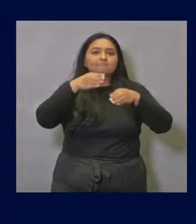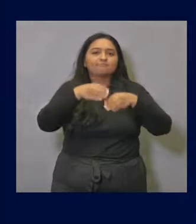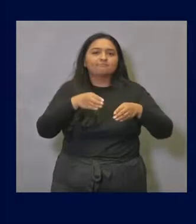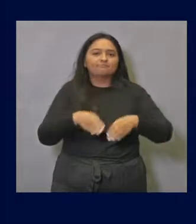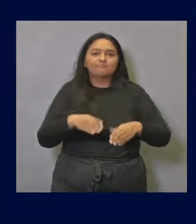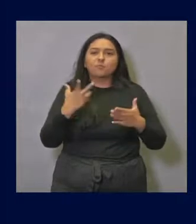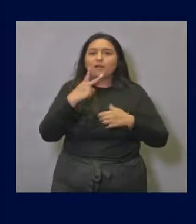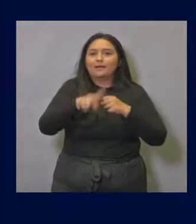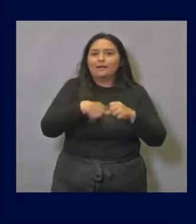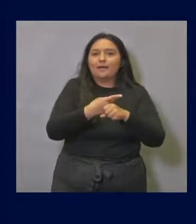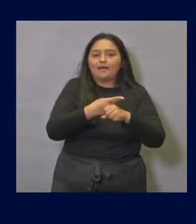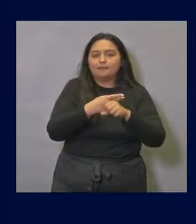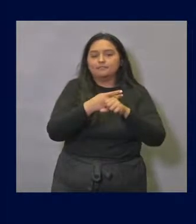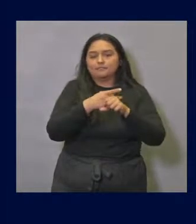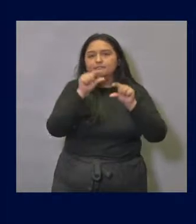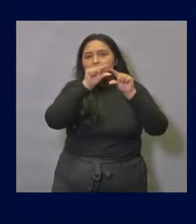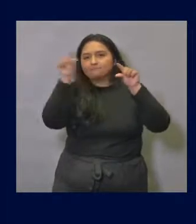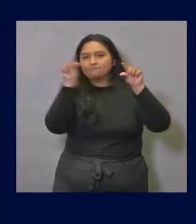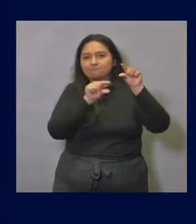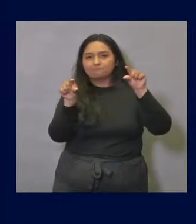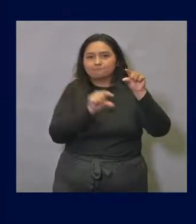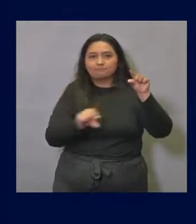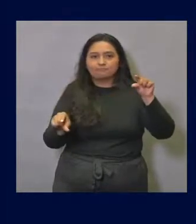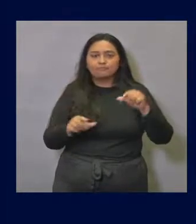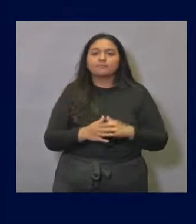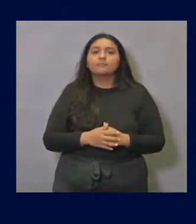vacunación. Esta semana hay